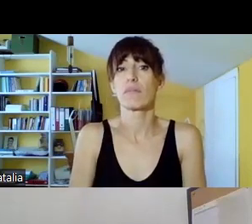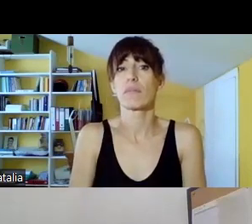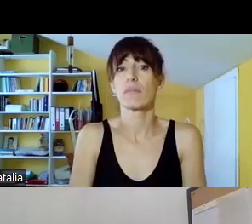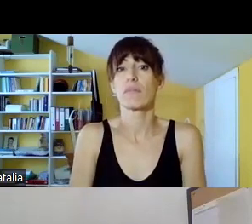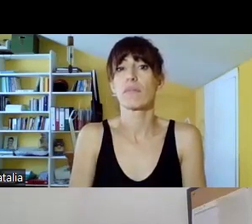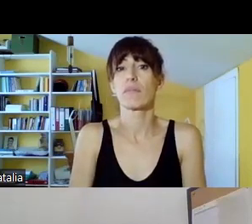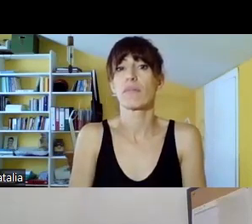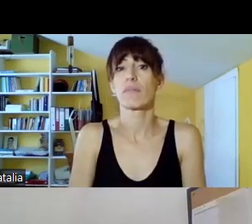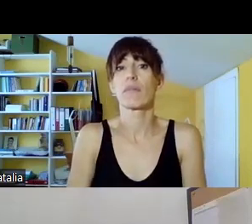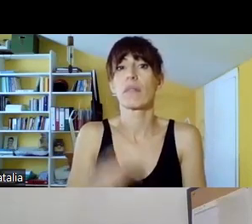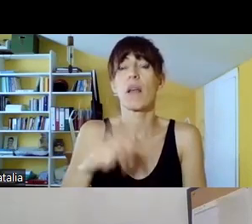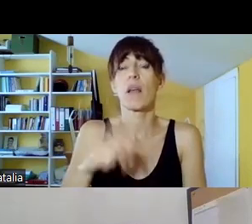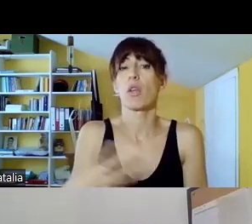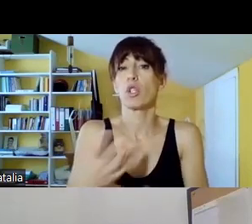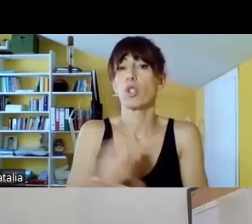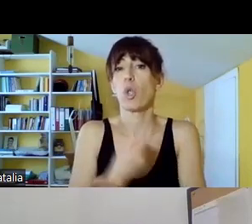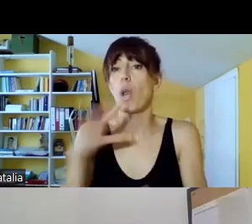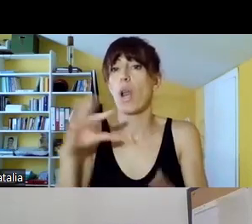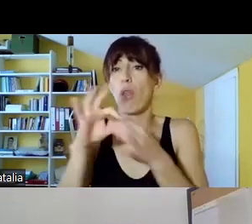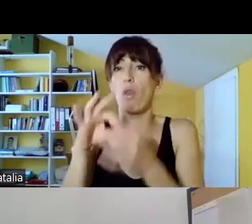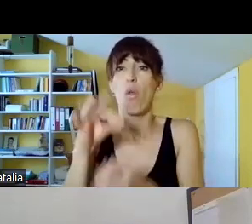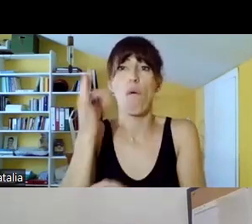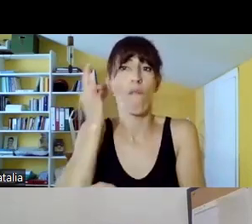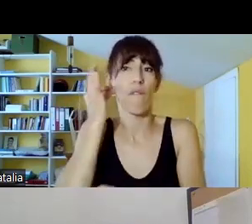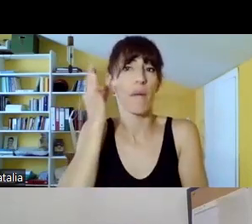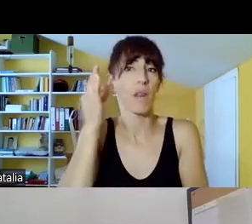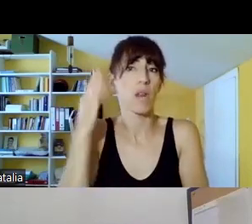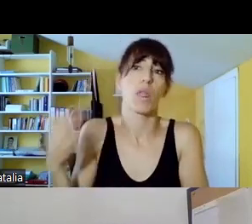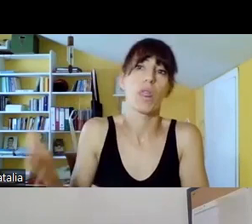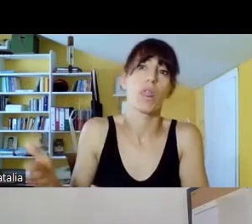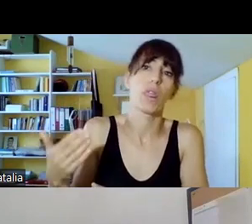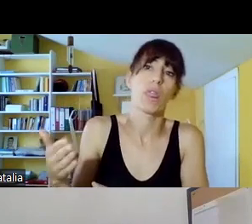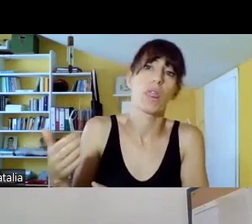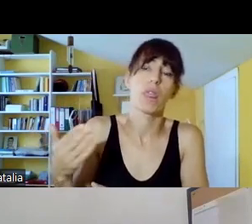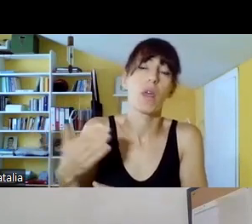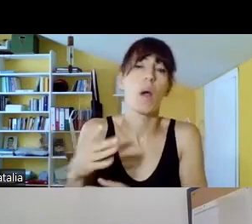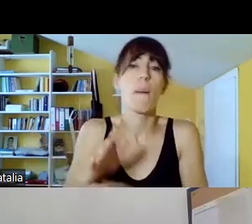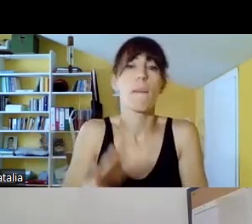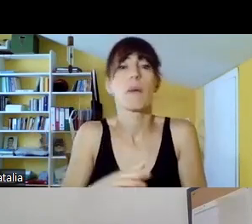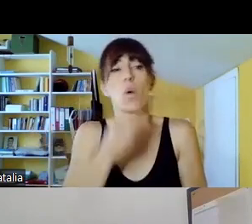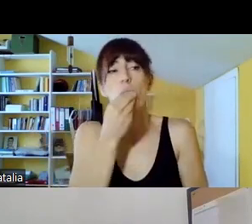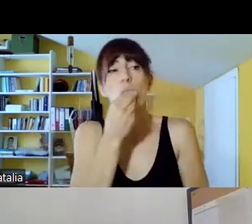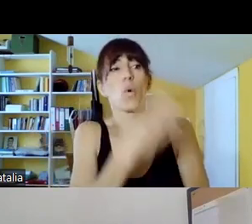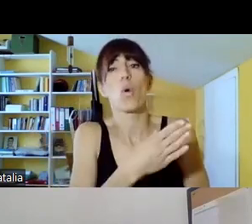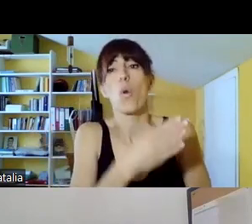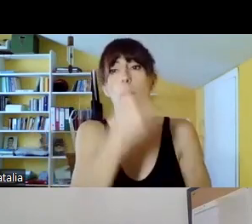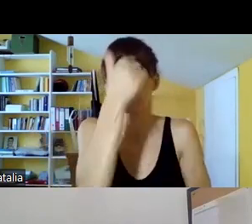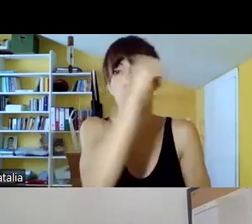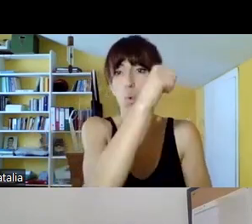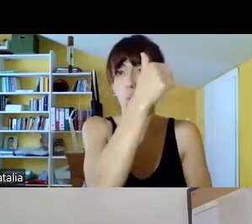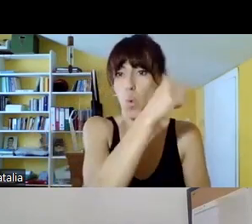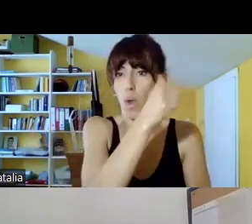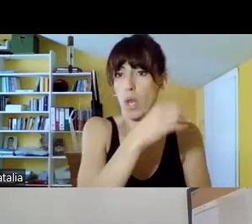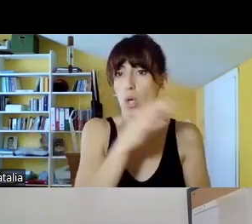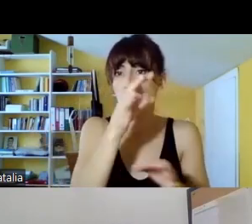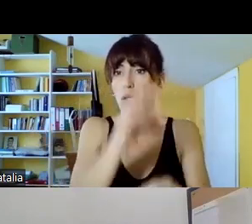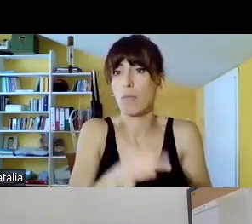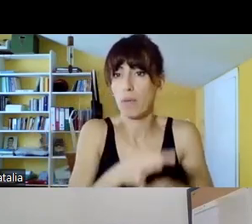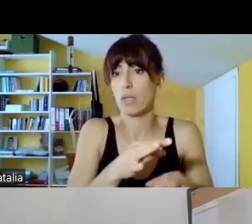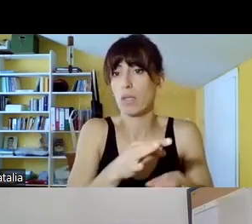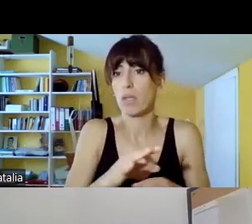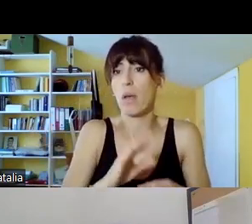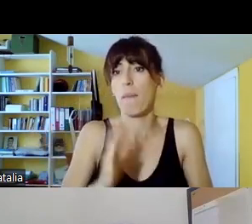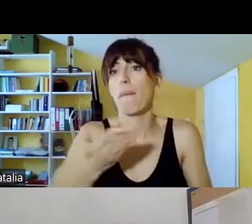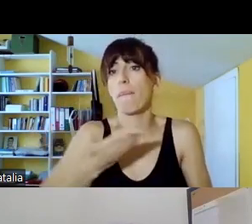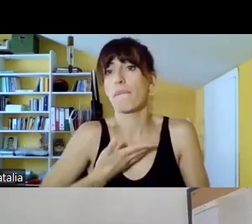todo aquello relacionado con lo femenino, mientras se premia lo masculino, que acaba afectando a la